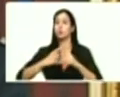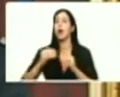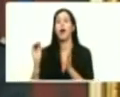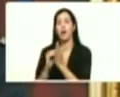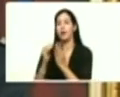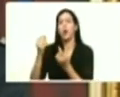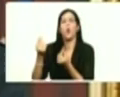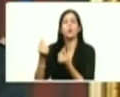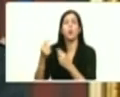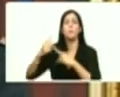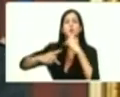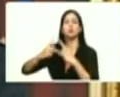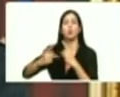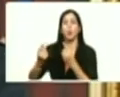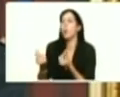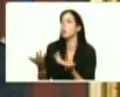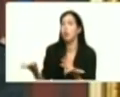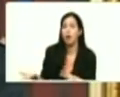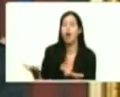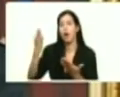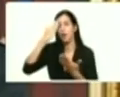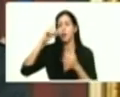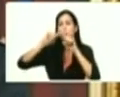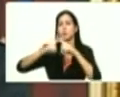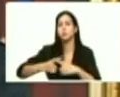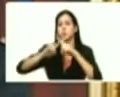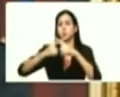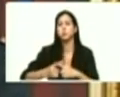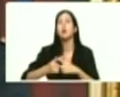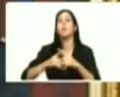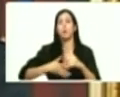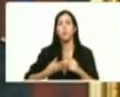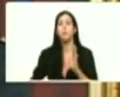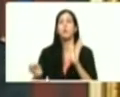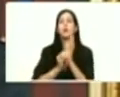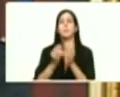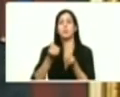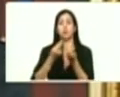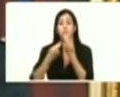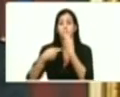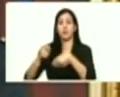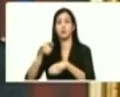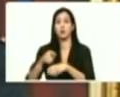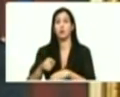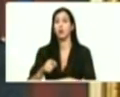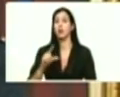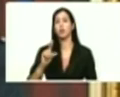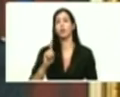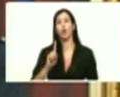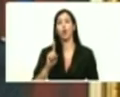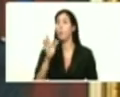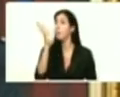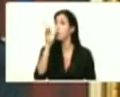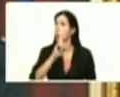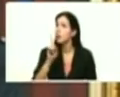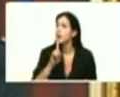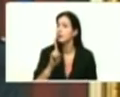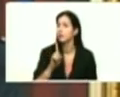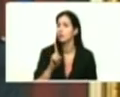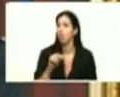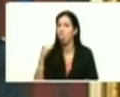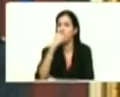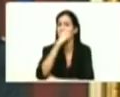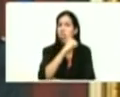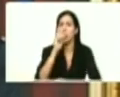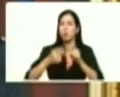y precios en la distribución comercialización si que se burle de manera continua como hicieron con la primera ley